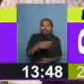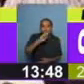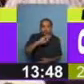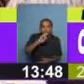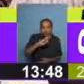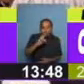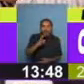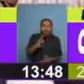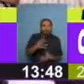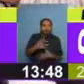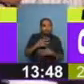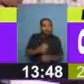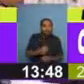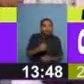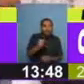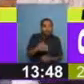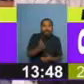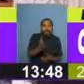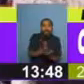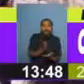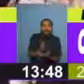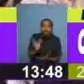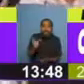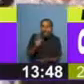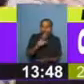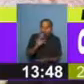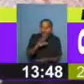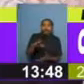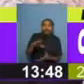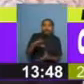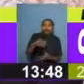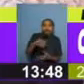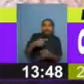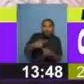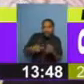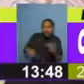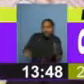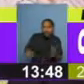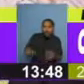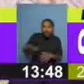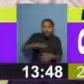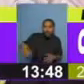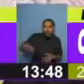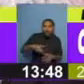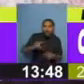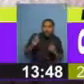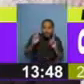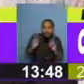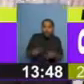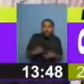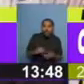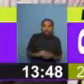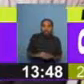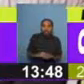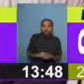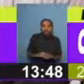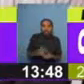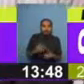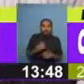de cada una de las comunidades, vamos a defender de que exista un sistema electoral que sea